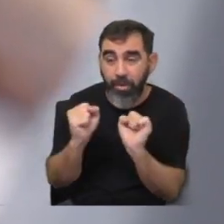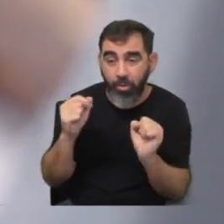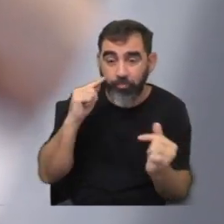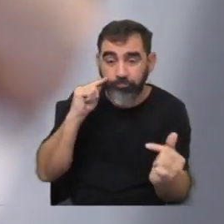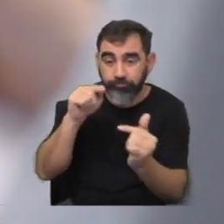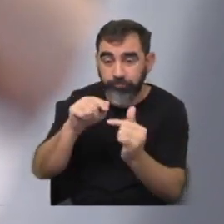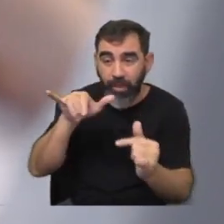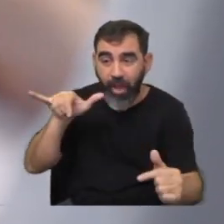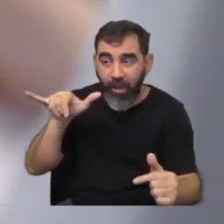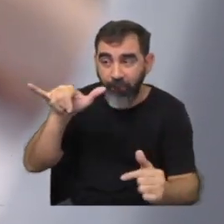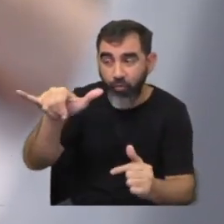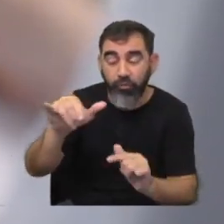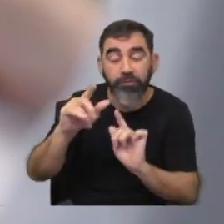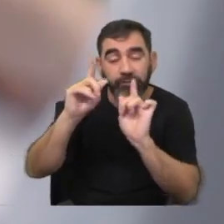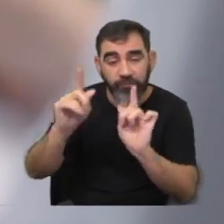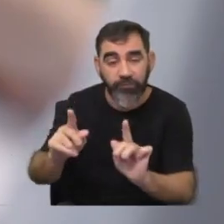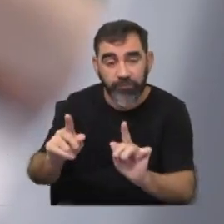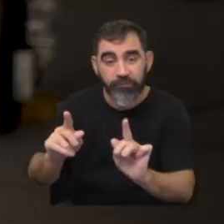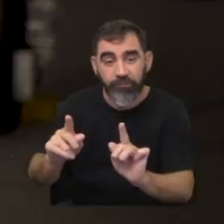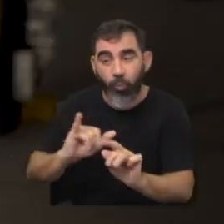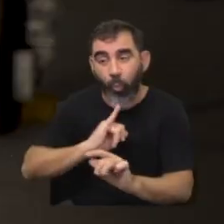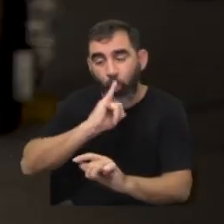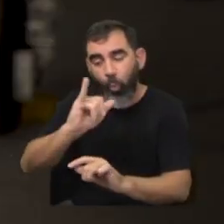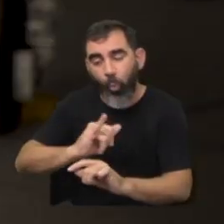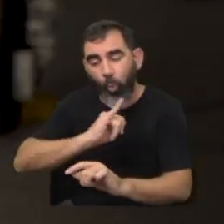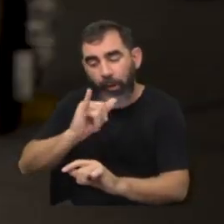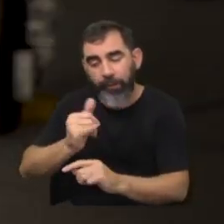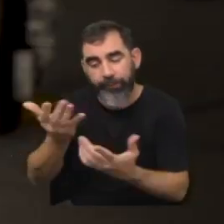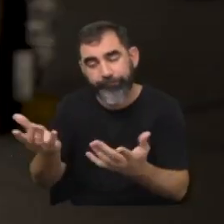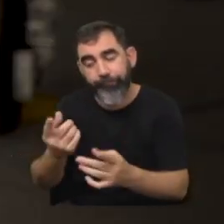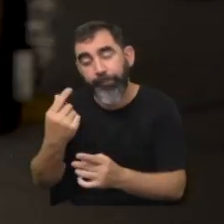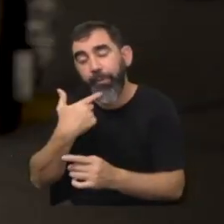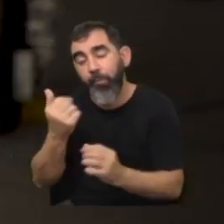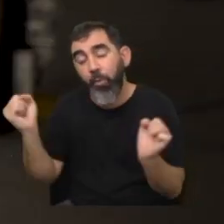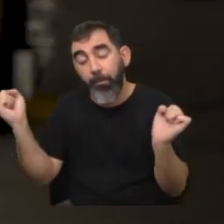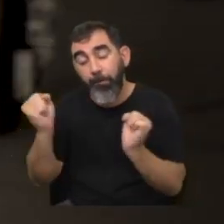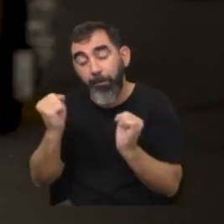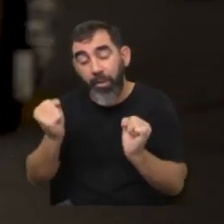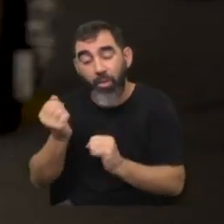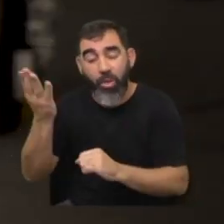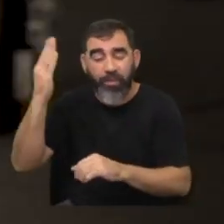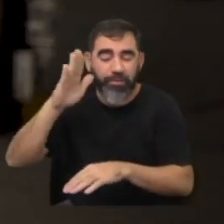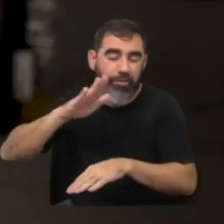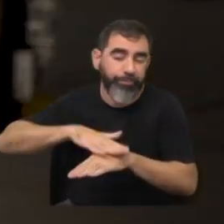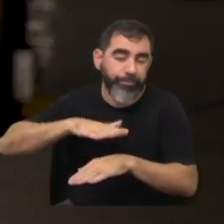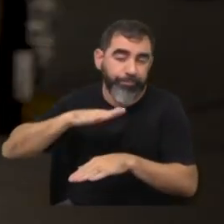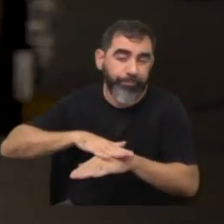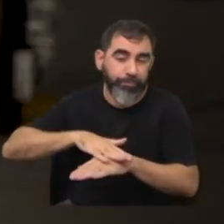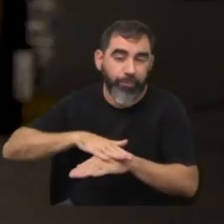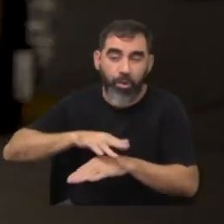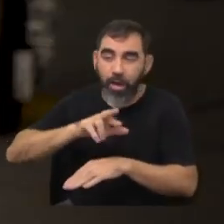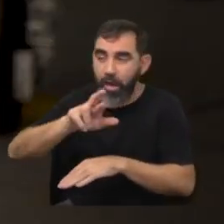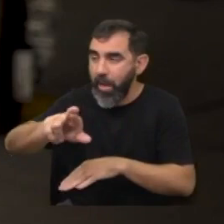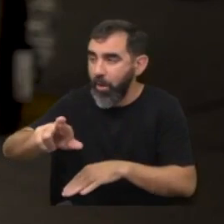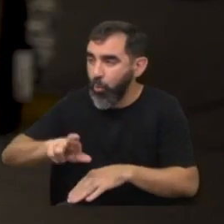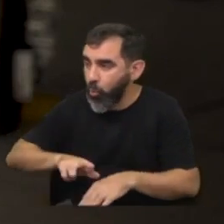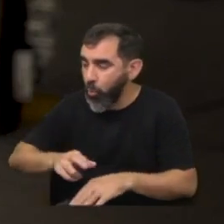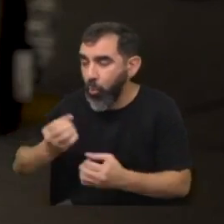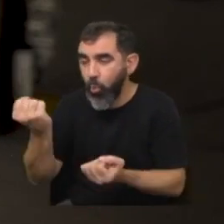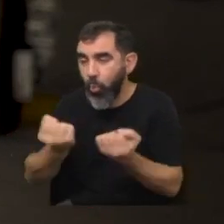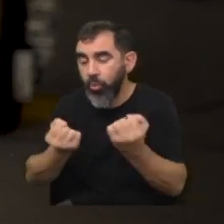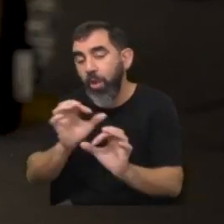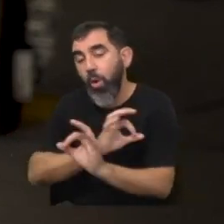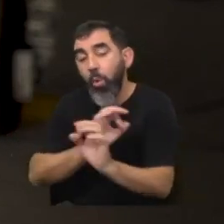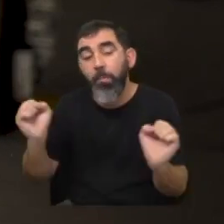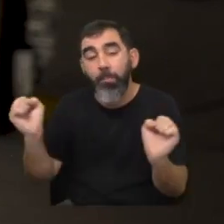objeto avión, también cuando empiezan a contar su historia te cuentan que han tenido miedo en su momento a andar en la ruta o en algún momento